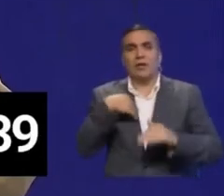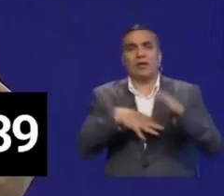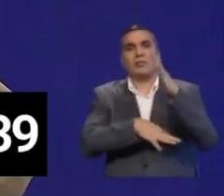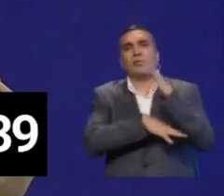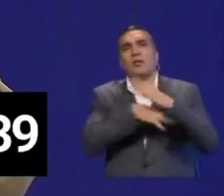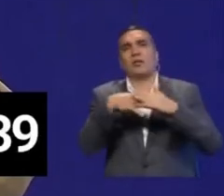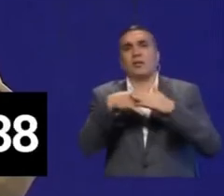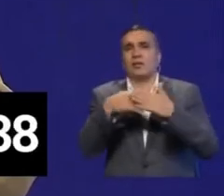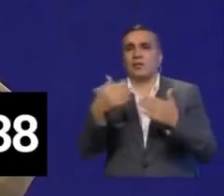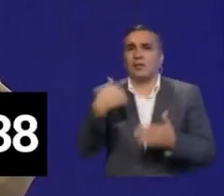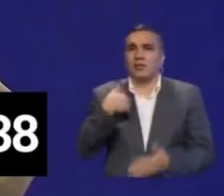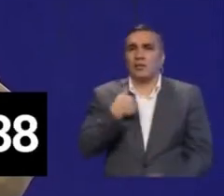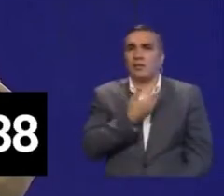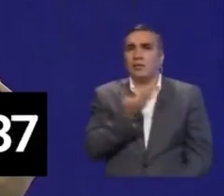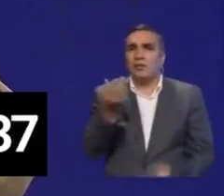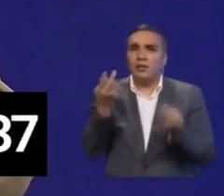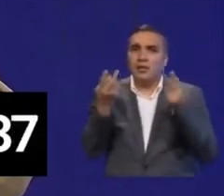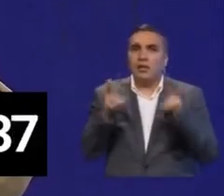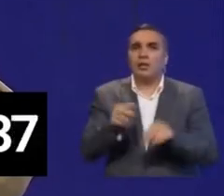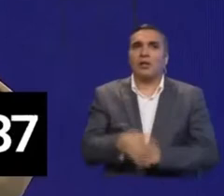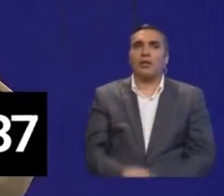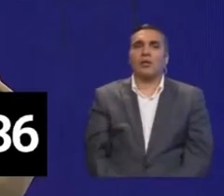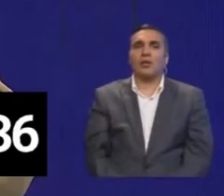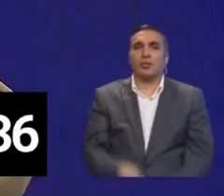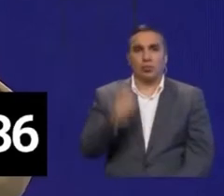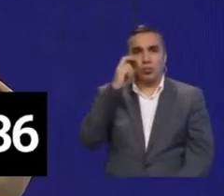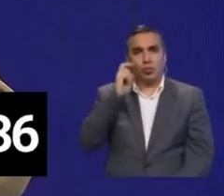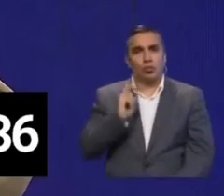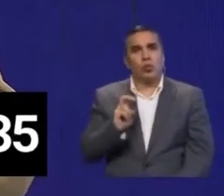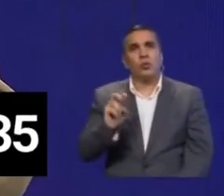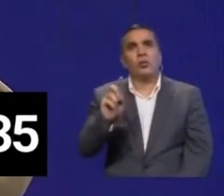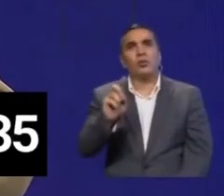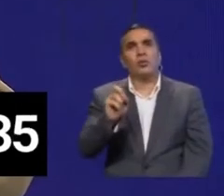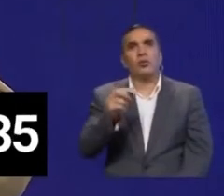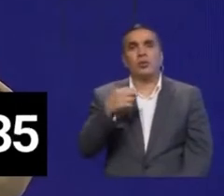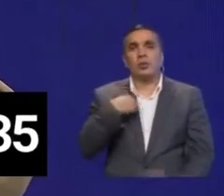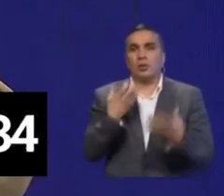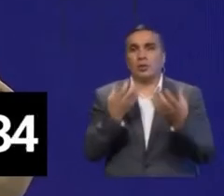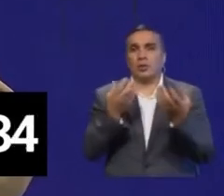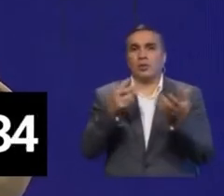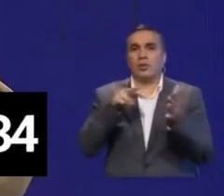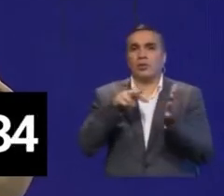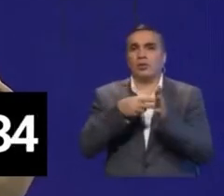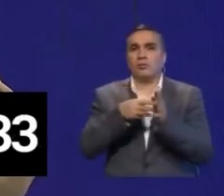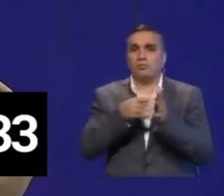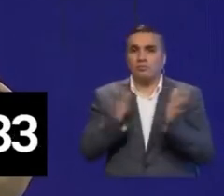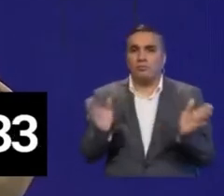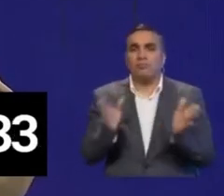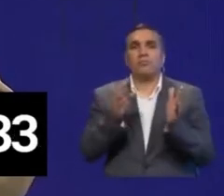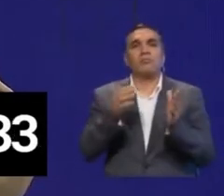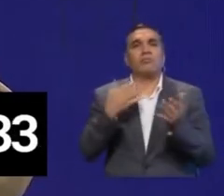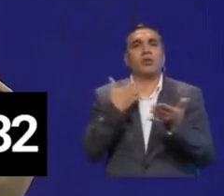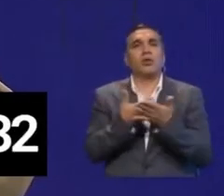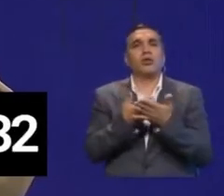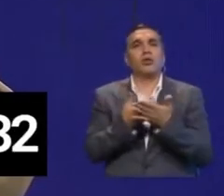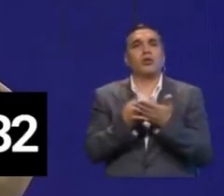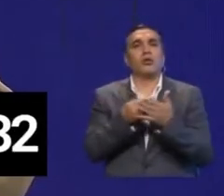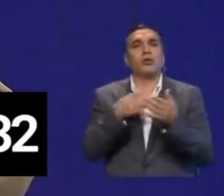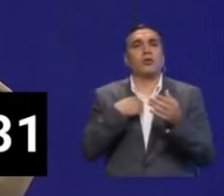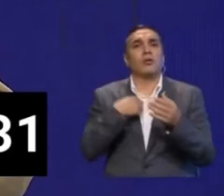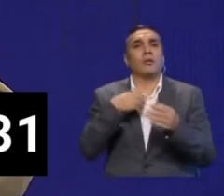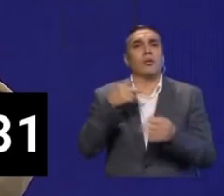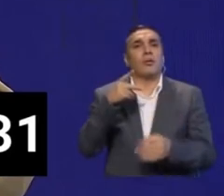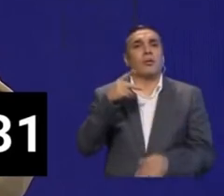petróleo, tenemos también el turismo. Y quiero formar el mayor centro financiero del Pacífico